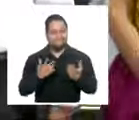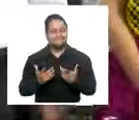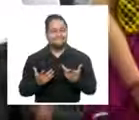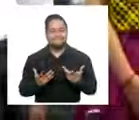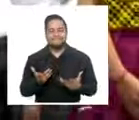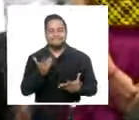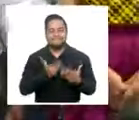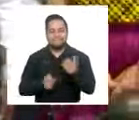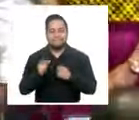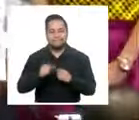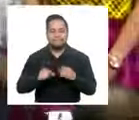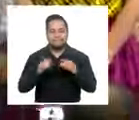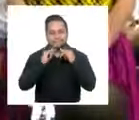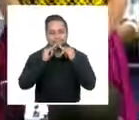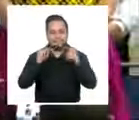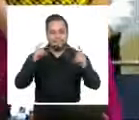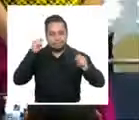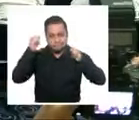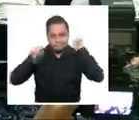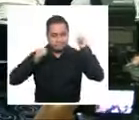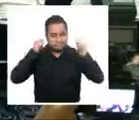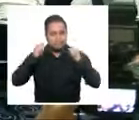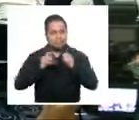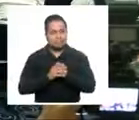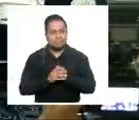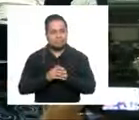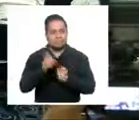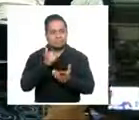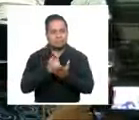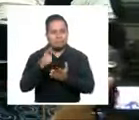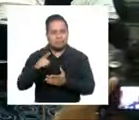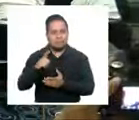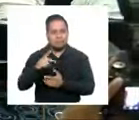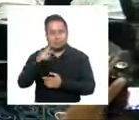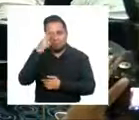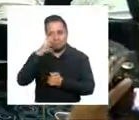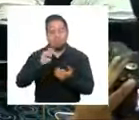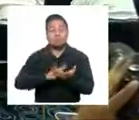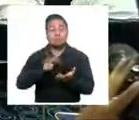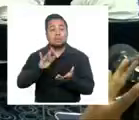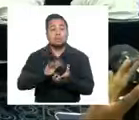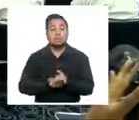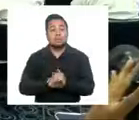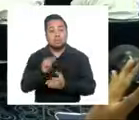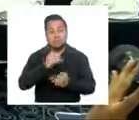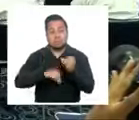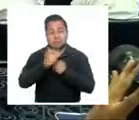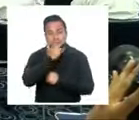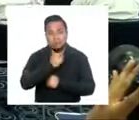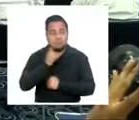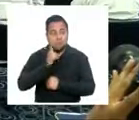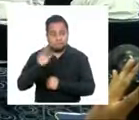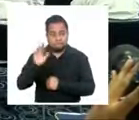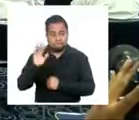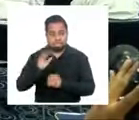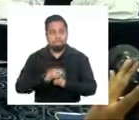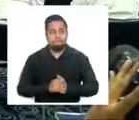este tianguis turístico en la Ciudad de México. Muchas gracias a todas y a todos.